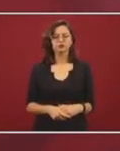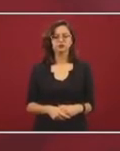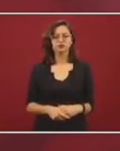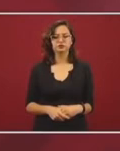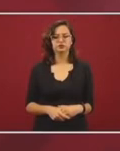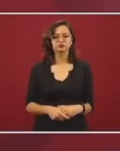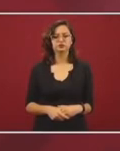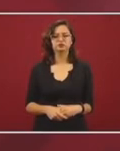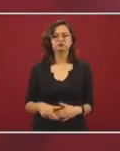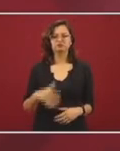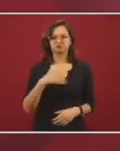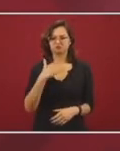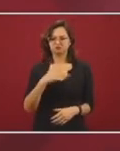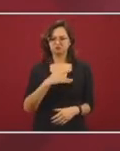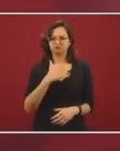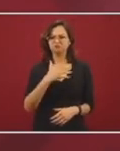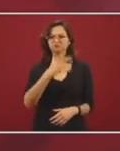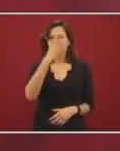convicción